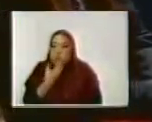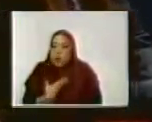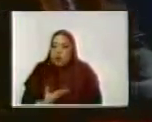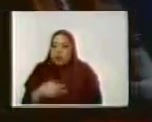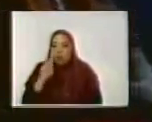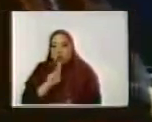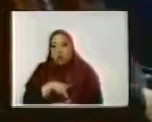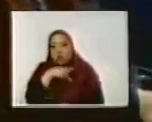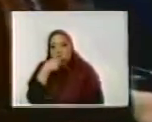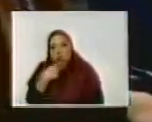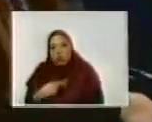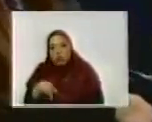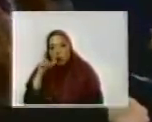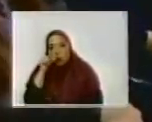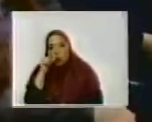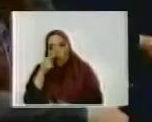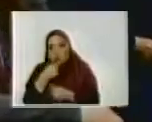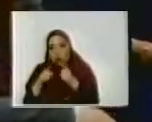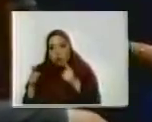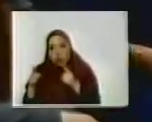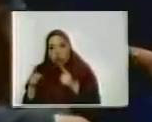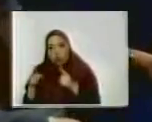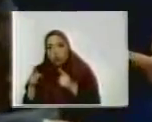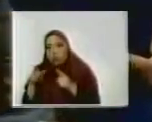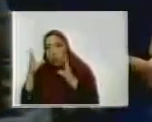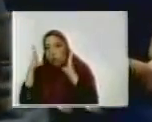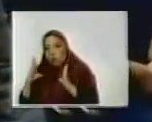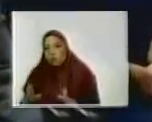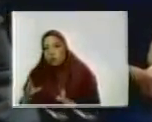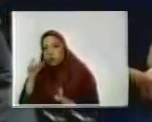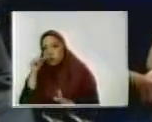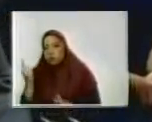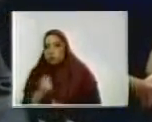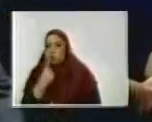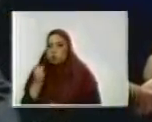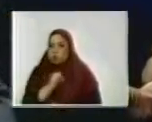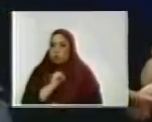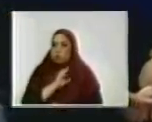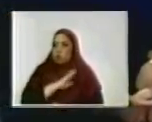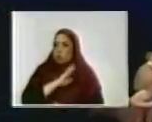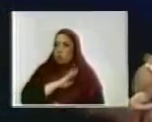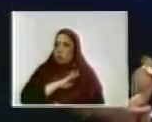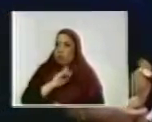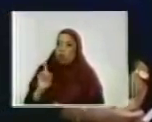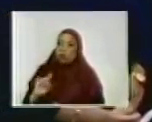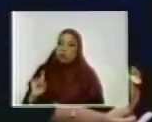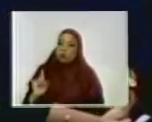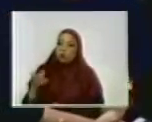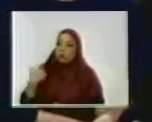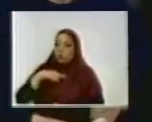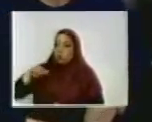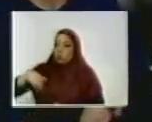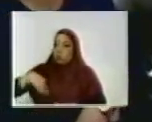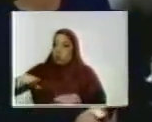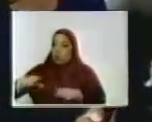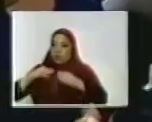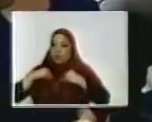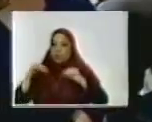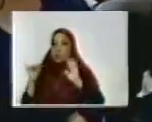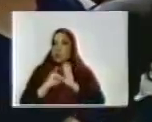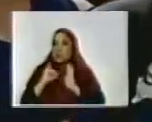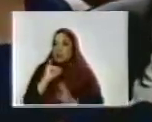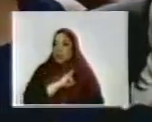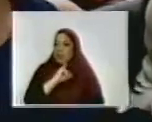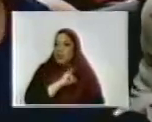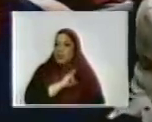poeta Rainer María Rilke, que ya no es solo suya, una experiencia que sirve para reconocernos y reconocer a la Venezuela